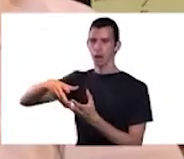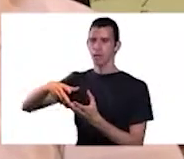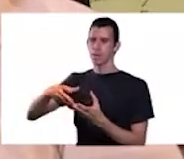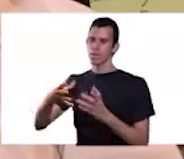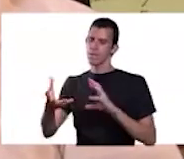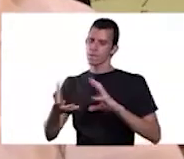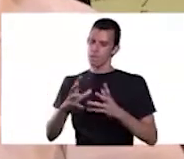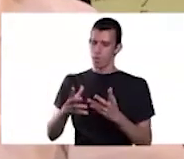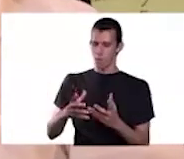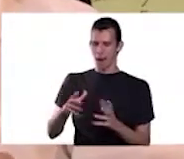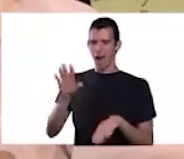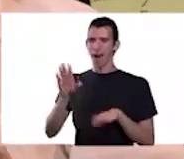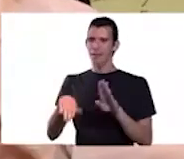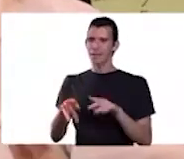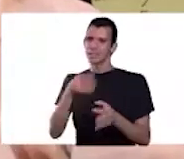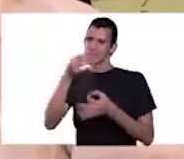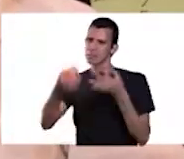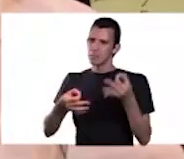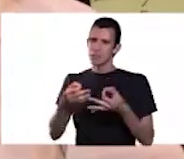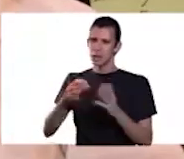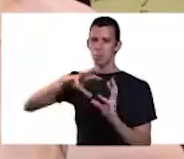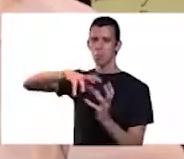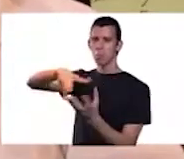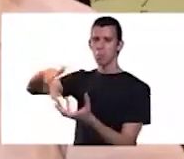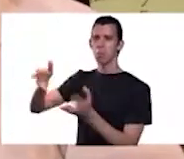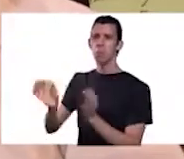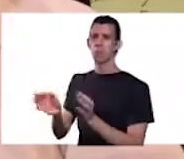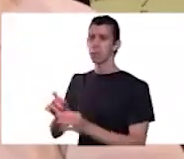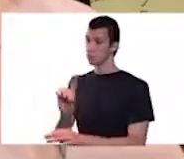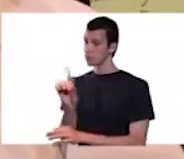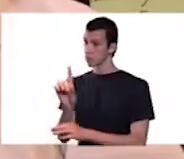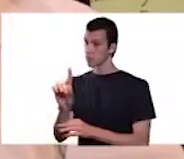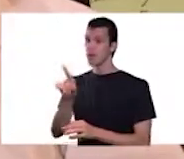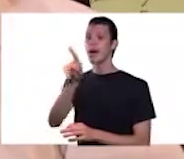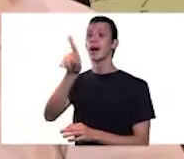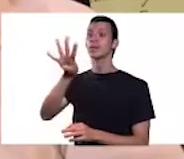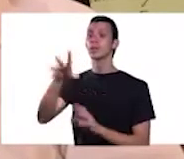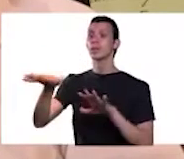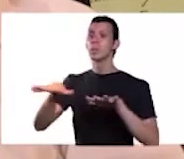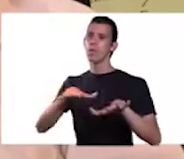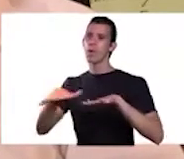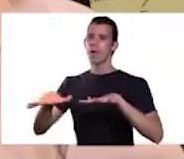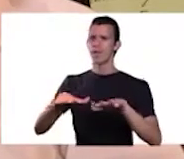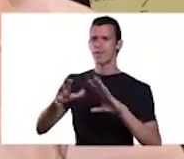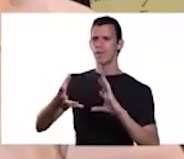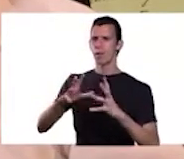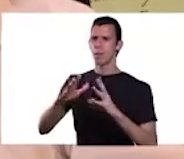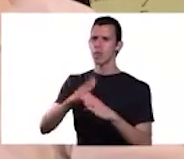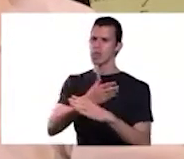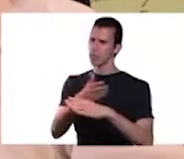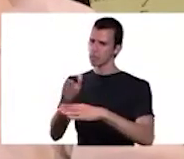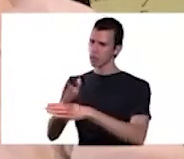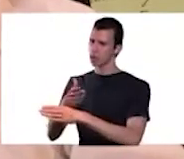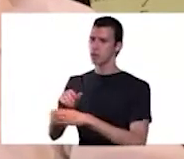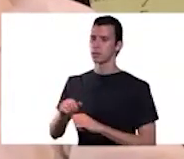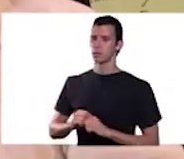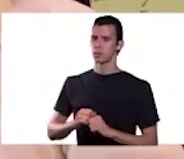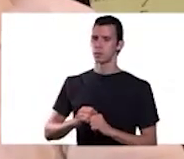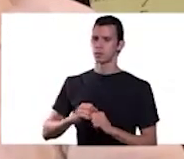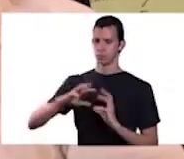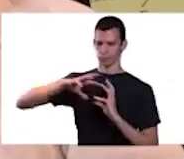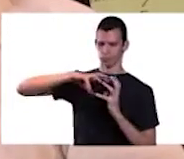Tierra se habla de 14 movimientos. Sin embargo, nosotros en nuestras